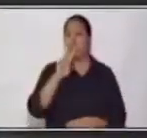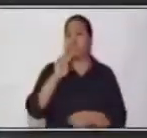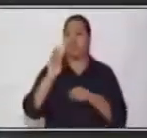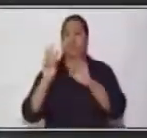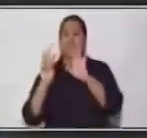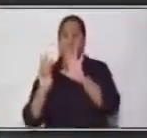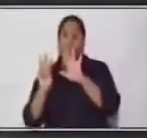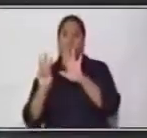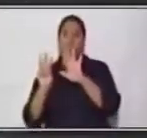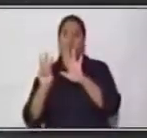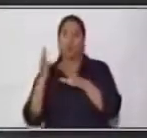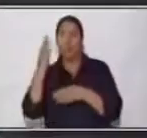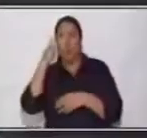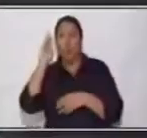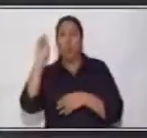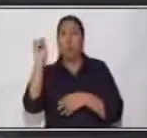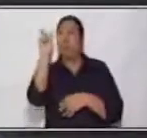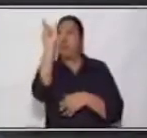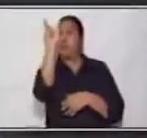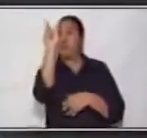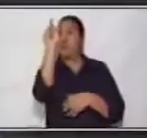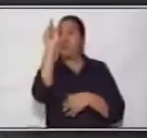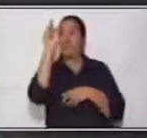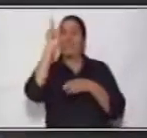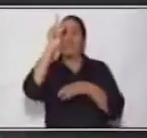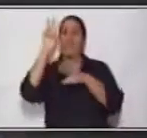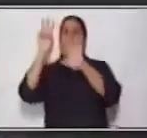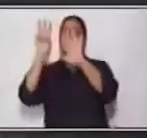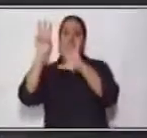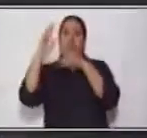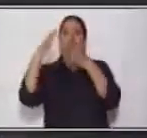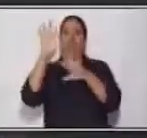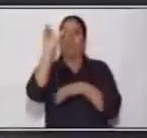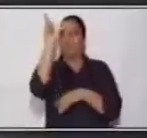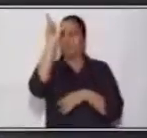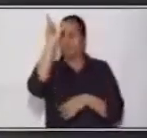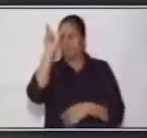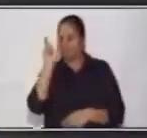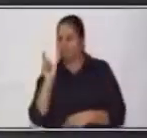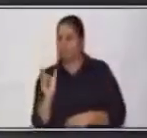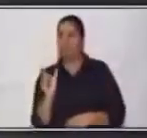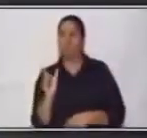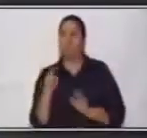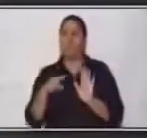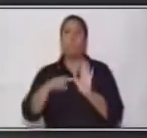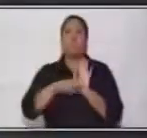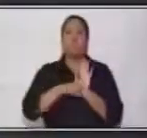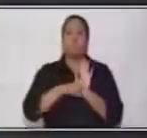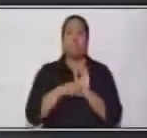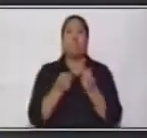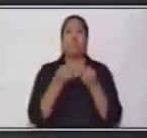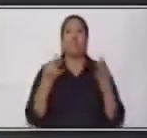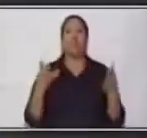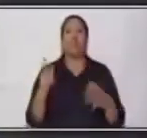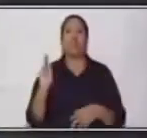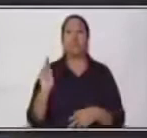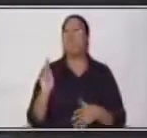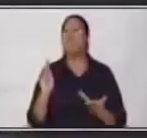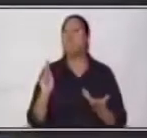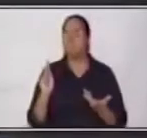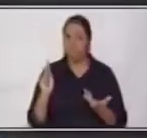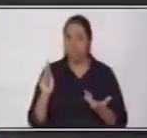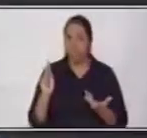28, porque 28 aquí está en mi ecuación, recuerden, menos mi valor de y, que ya definimos que y